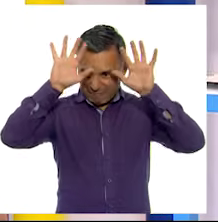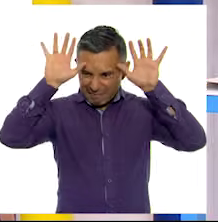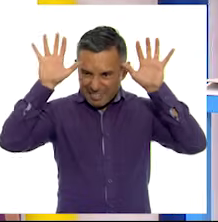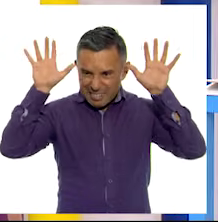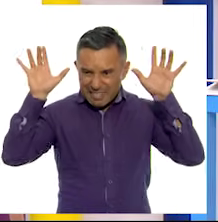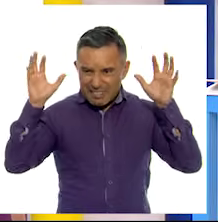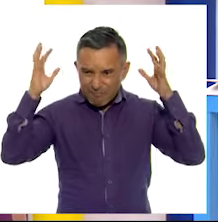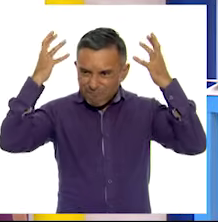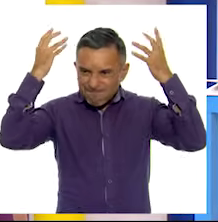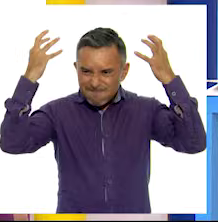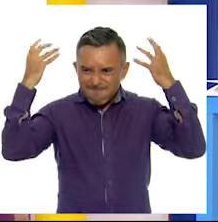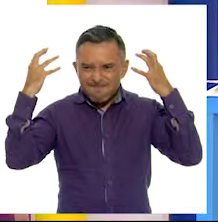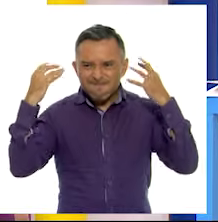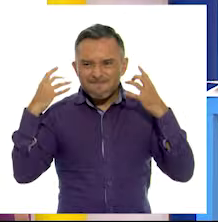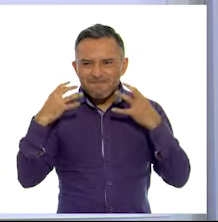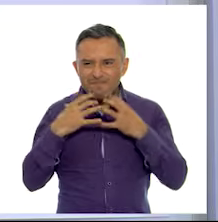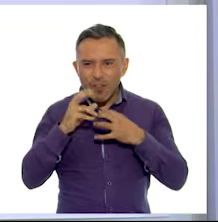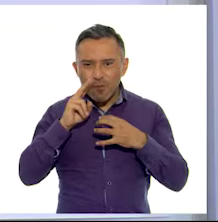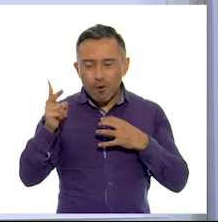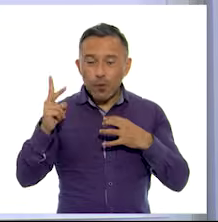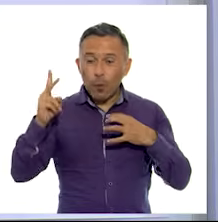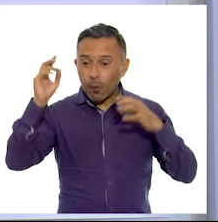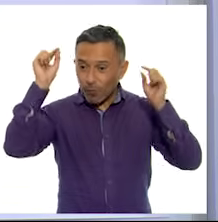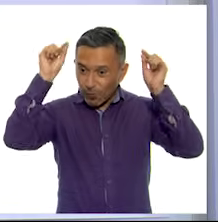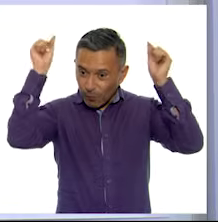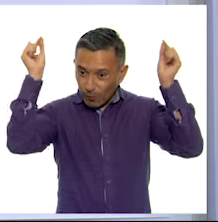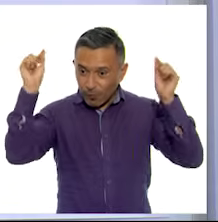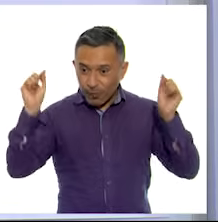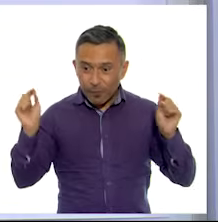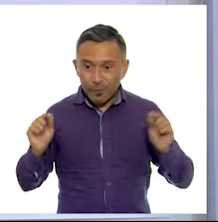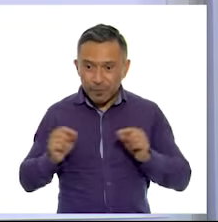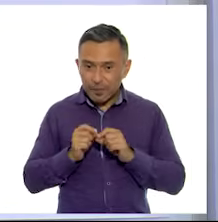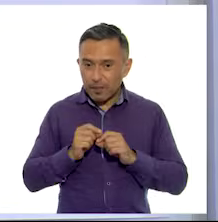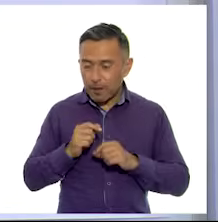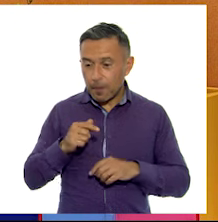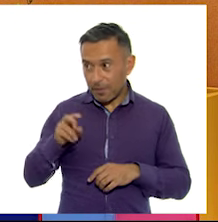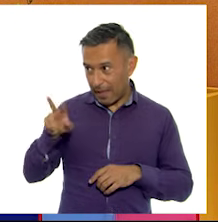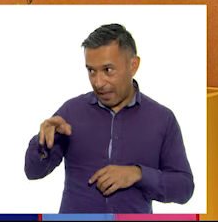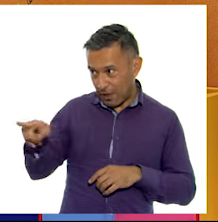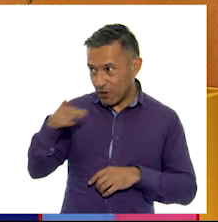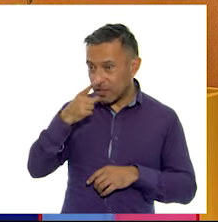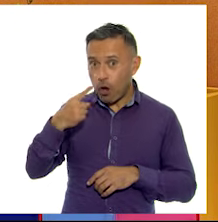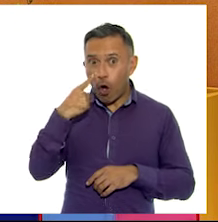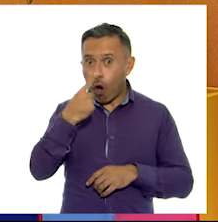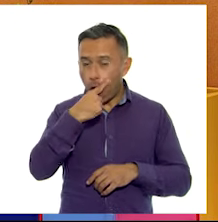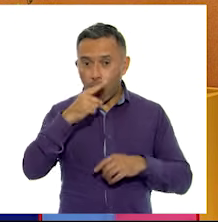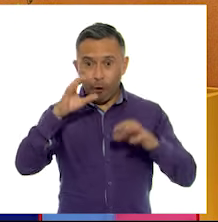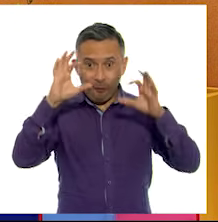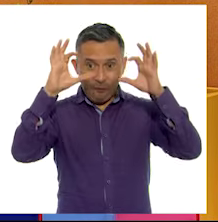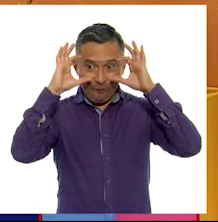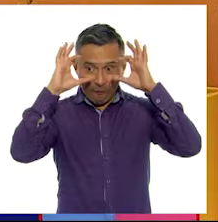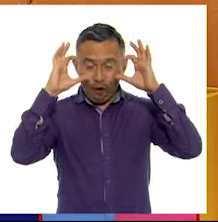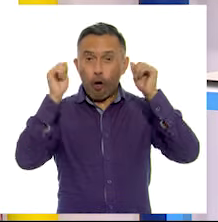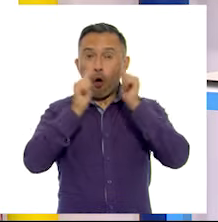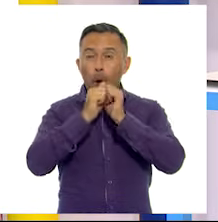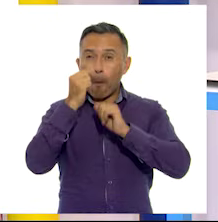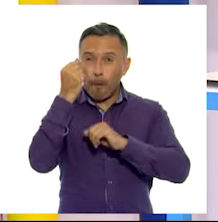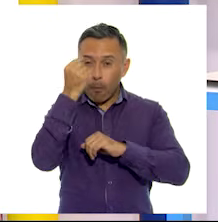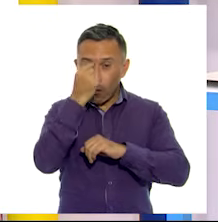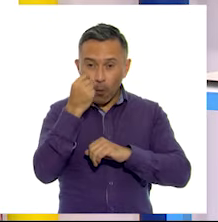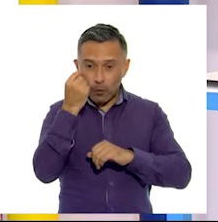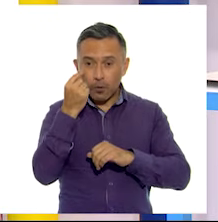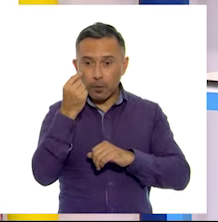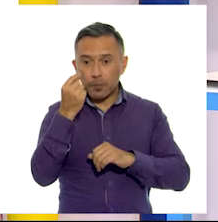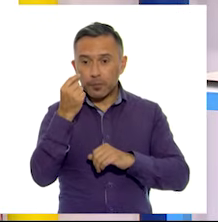una línea bailarina. Yo estoy de acuerdo con tu idea de los ojotes con puntos. Un punto grande. Yo